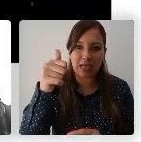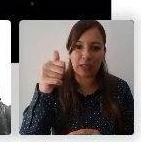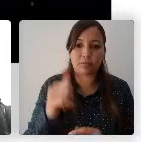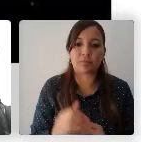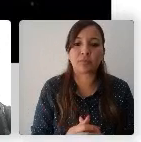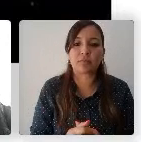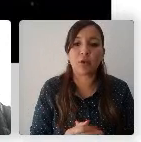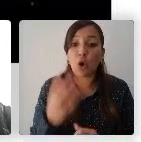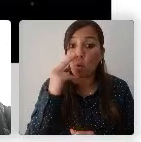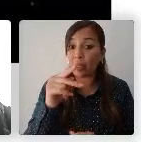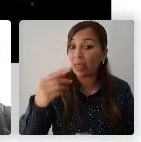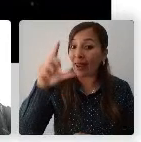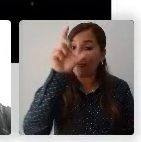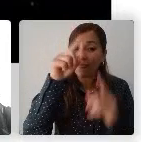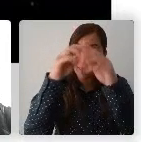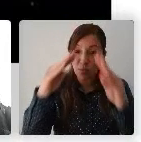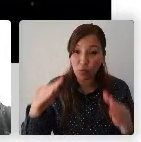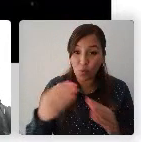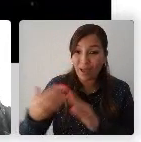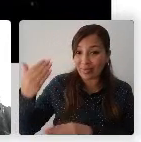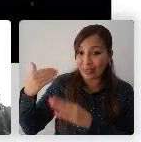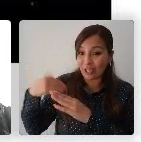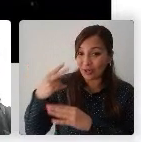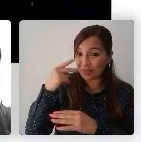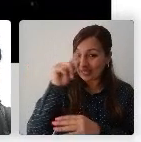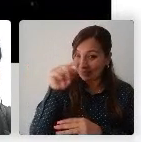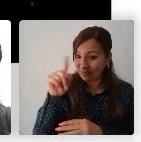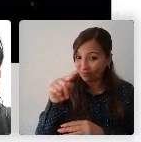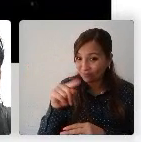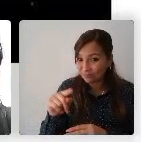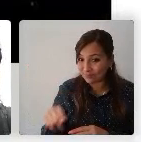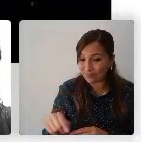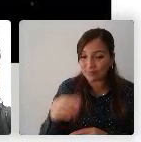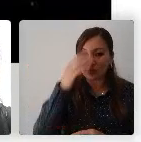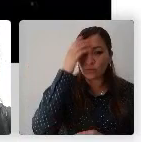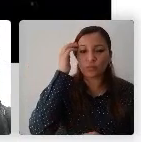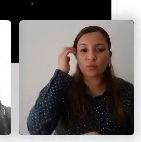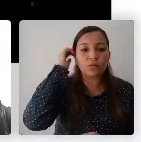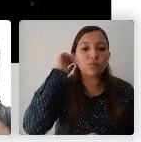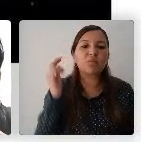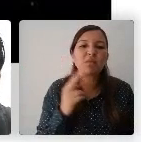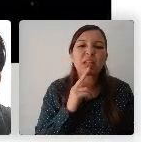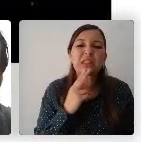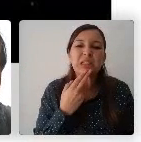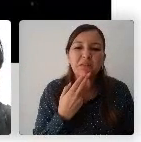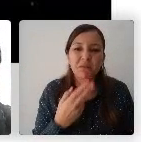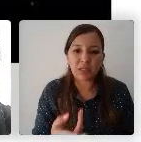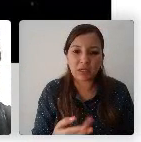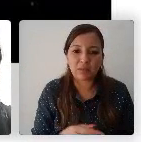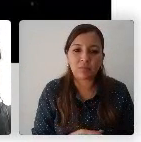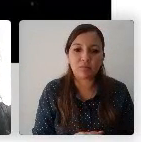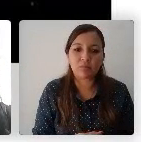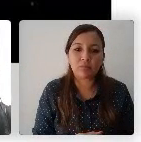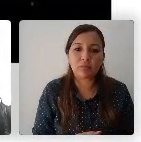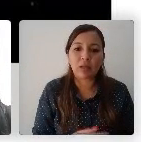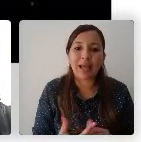gráfica anterior. Y obviamente esto nos permite dar un significado a los viajes y nos lleva, pues,